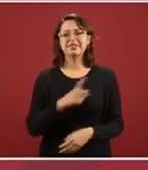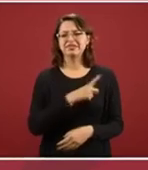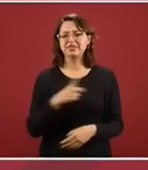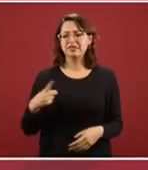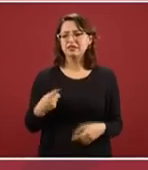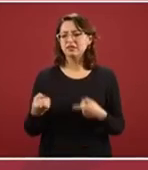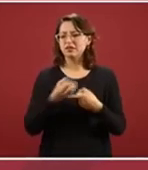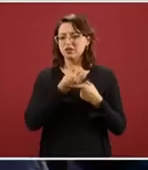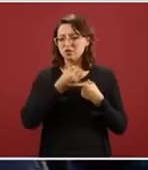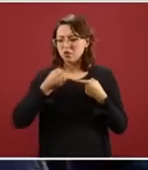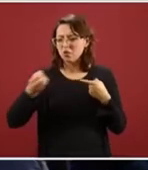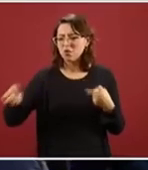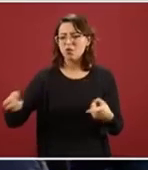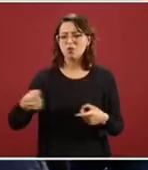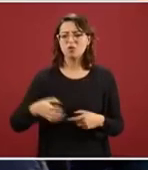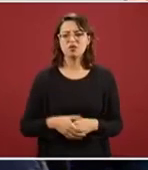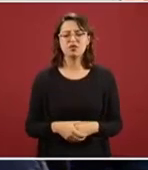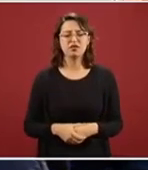orden,